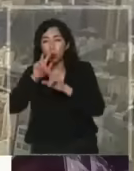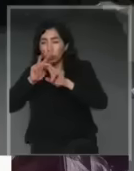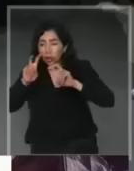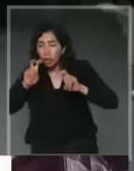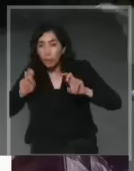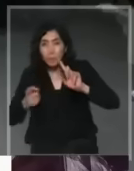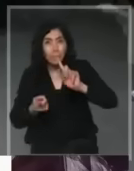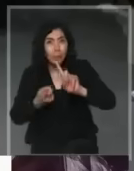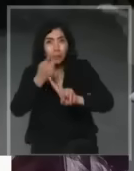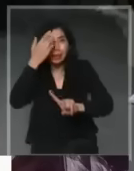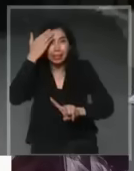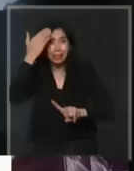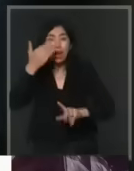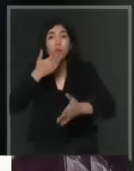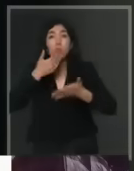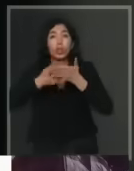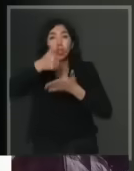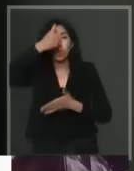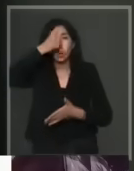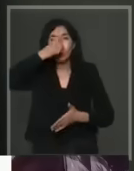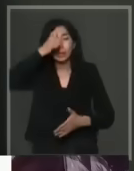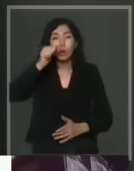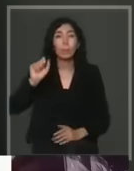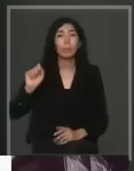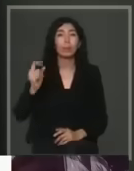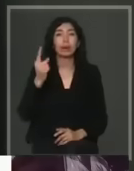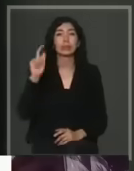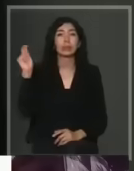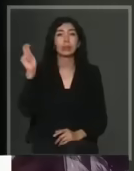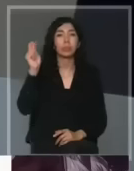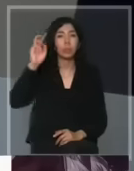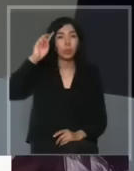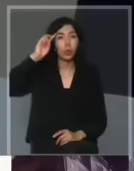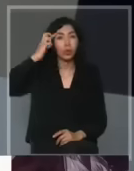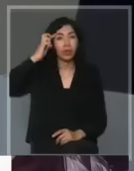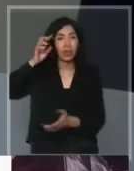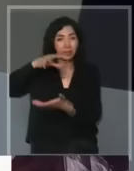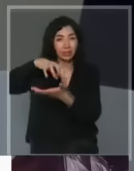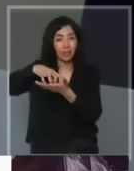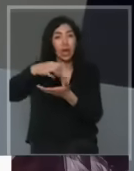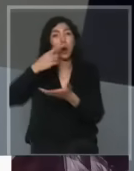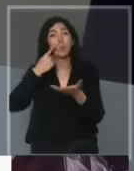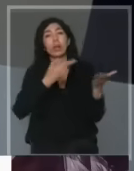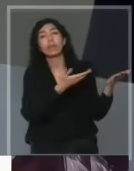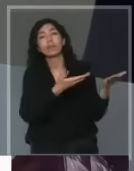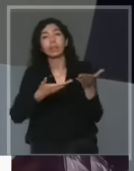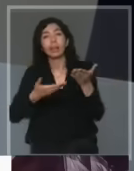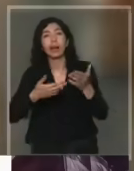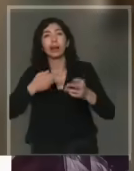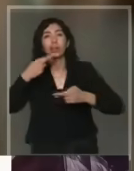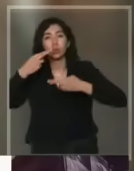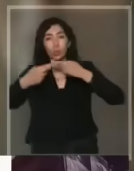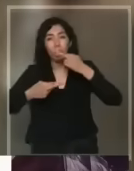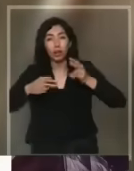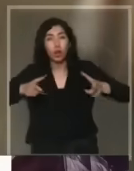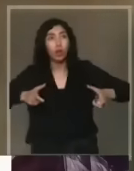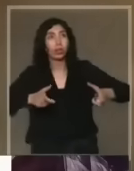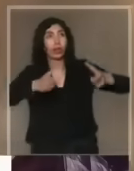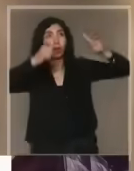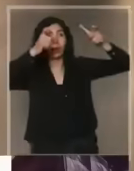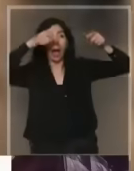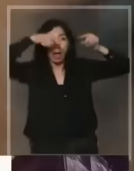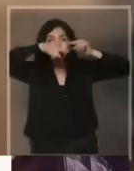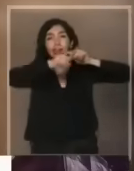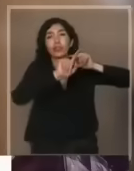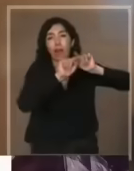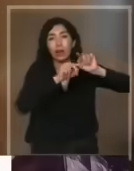todo. Domingo 1 de septiembre, Providencia. Una invitación a almorzar al restaurante Mila, ubicado al interior del Costanera Center. La